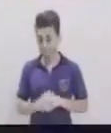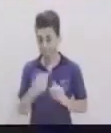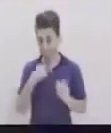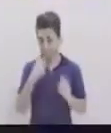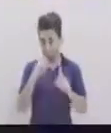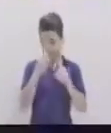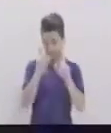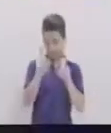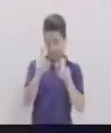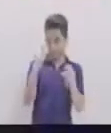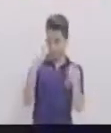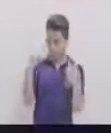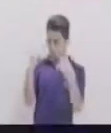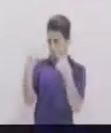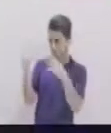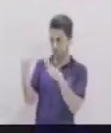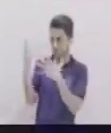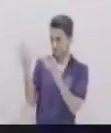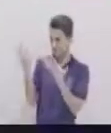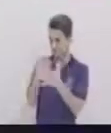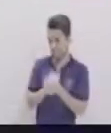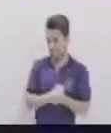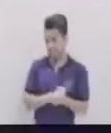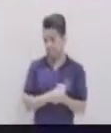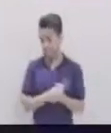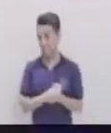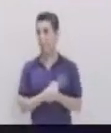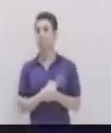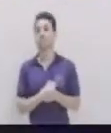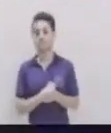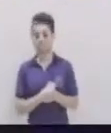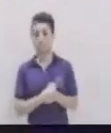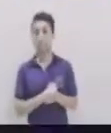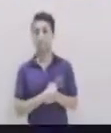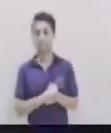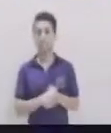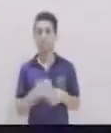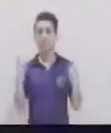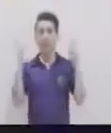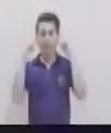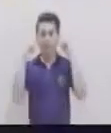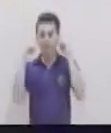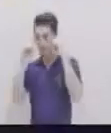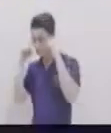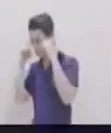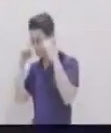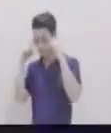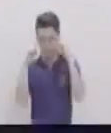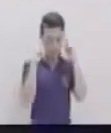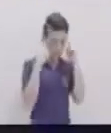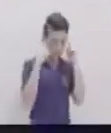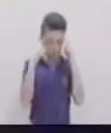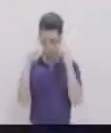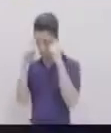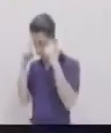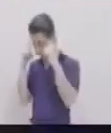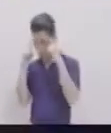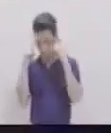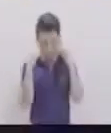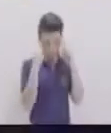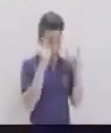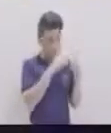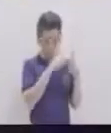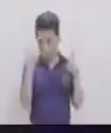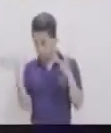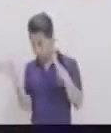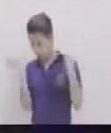Les pregunto, ¿qué observaron durante la lectura? Sí, estuve moviendo la cabeza de izquierda a derecha, de izquierda